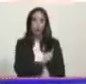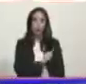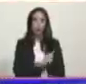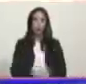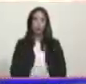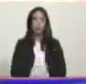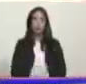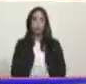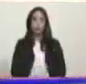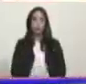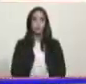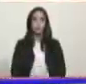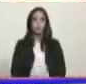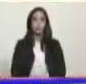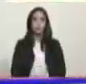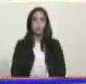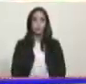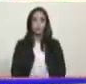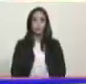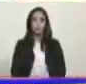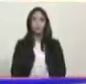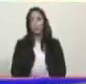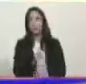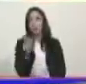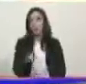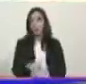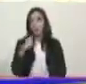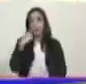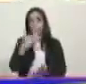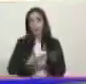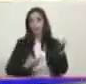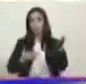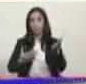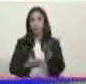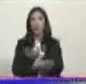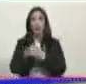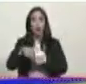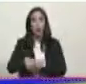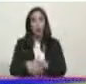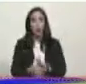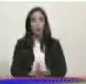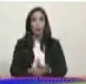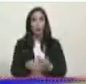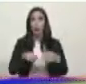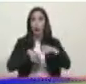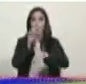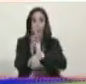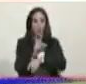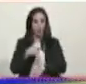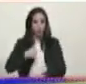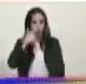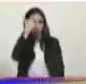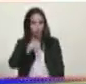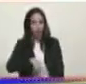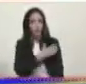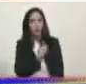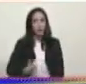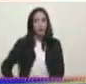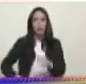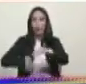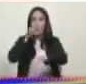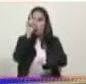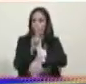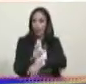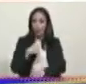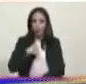además, procedo mediante decreto presidencial del único presidente constitucional que tiene